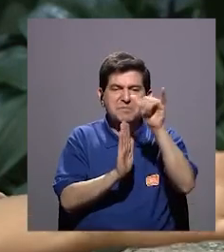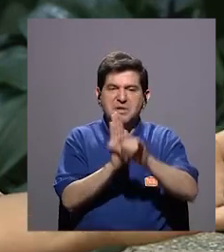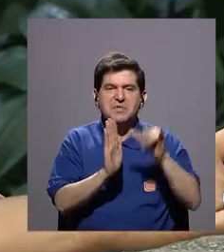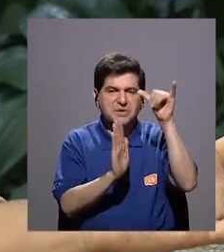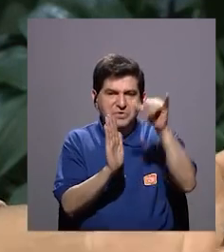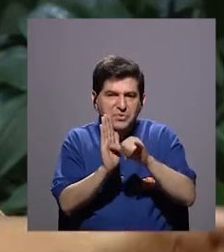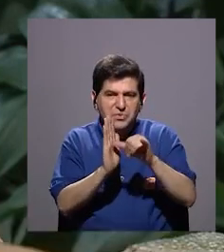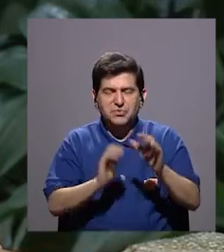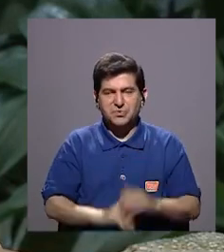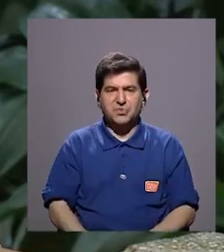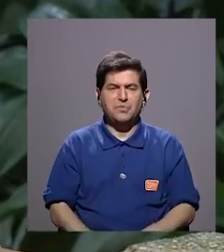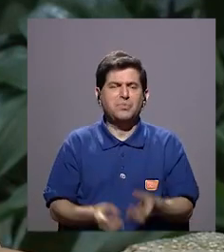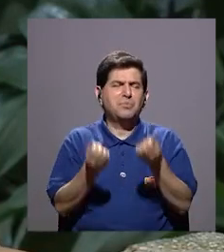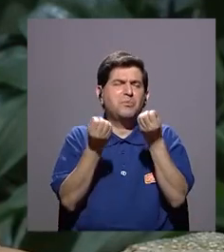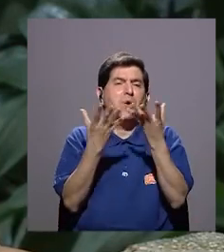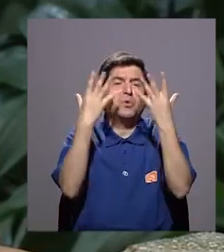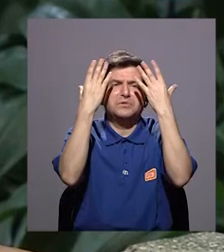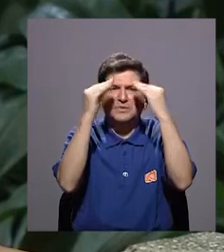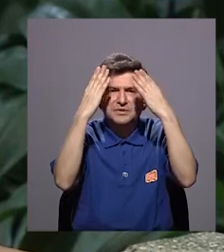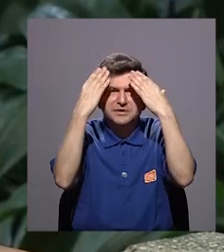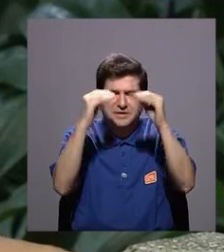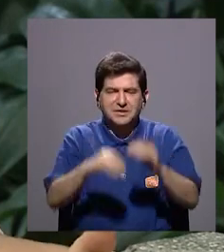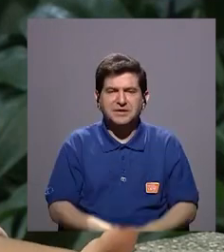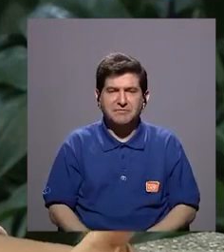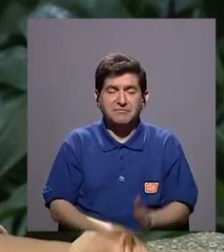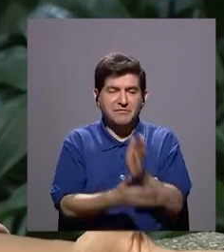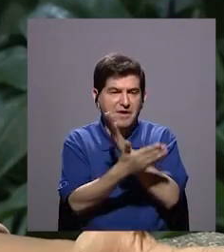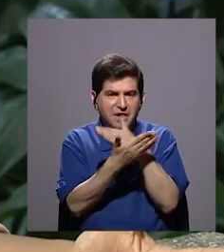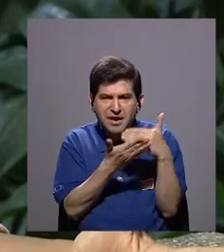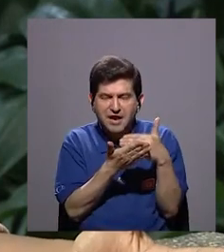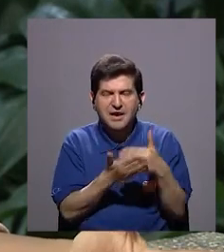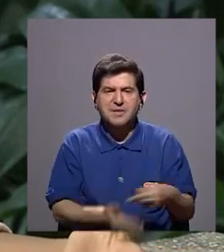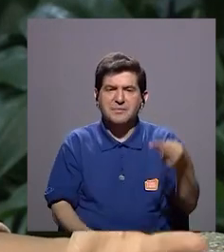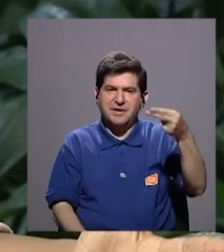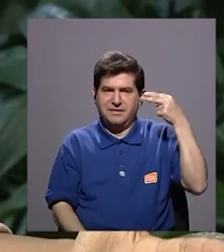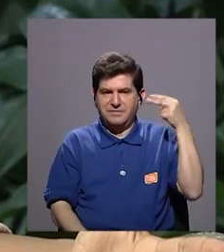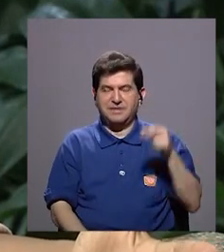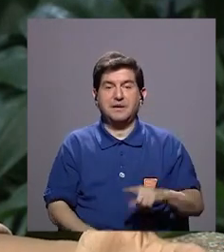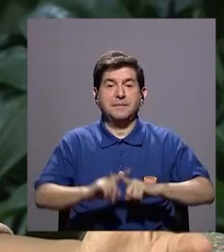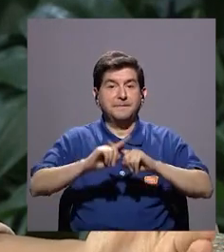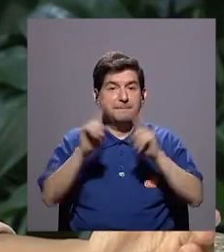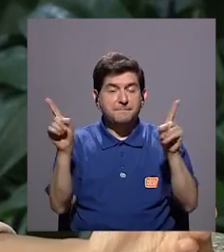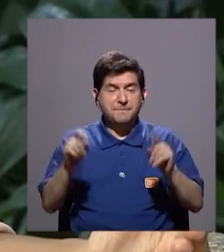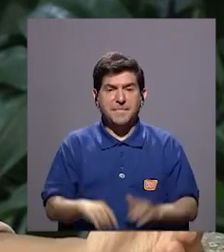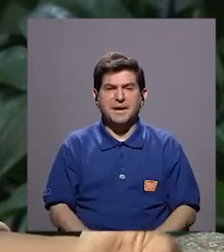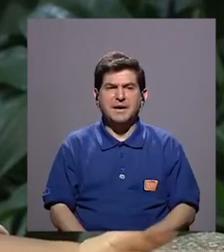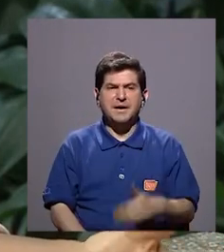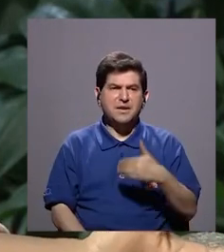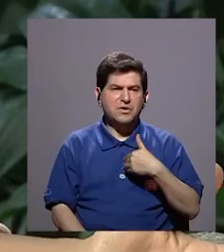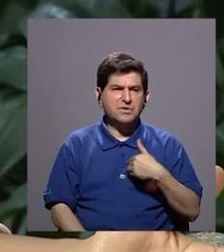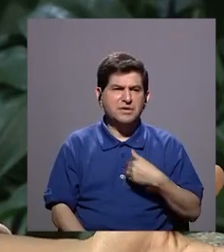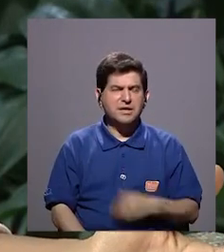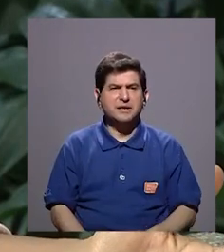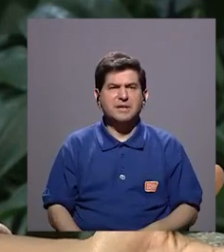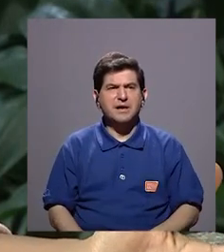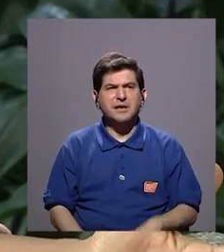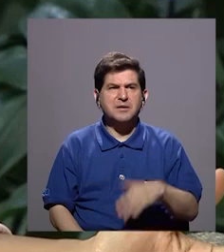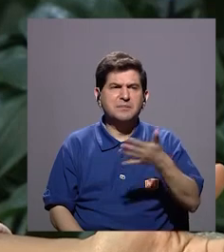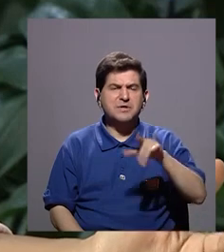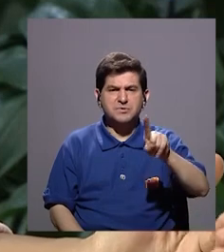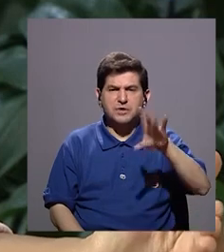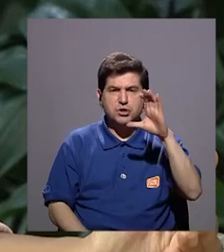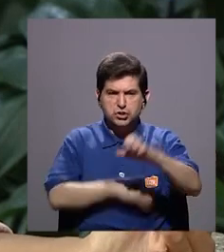en YouTube, hay mucha información realmente de la parte de la historia, pero solo tiene un poquito más de un